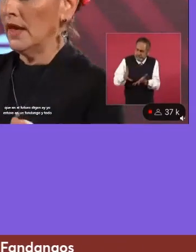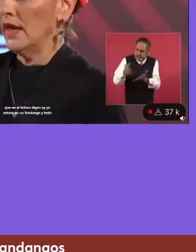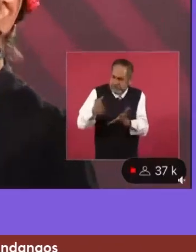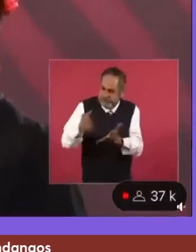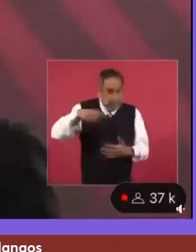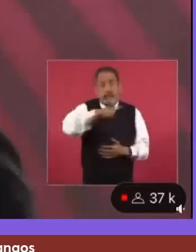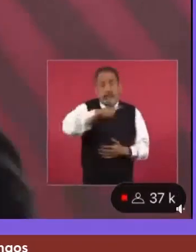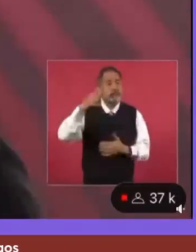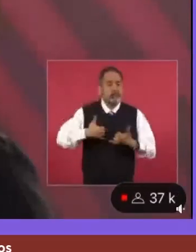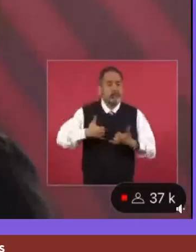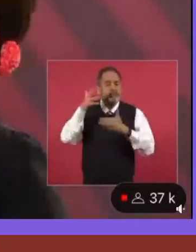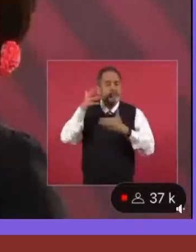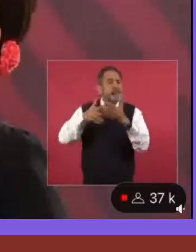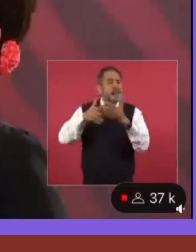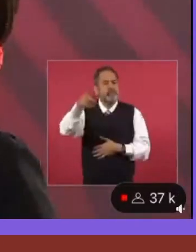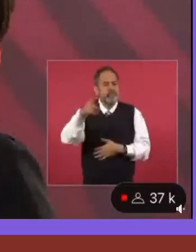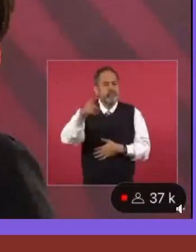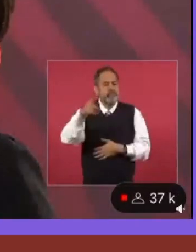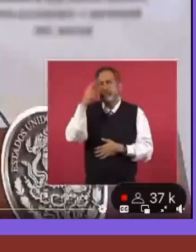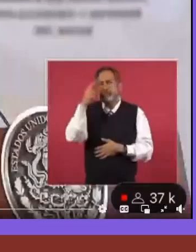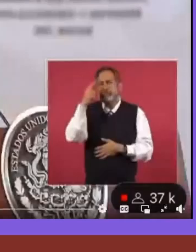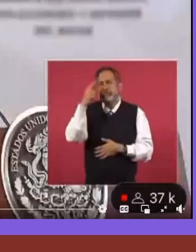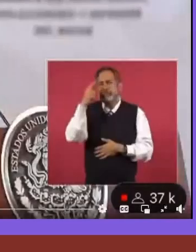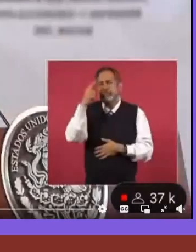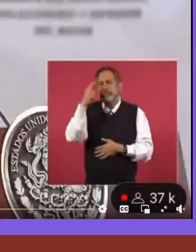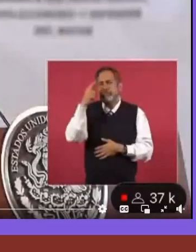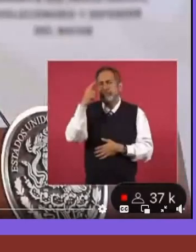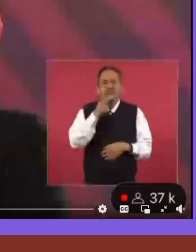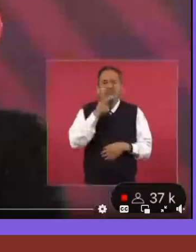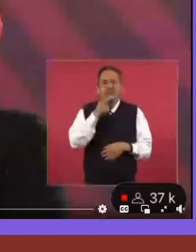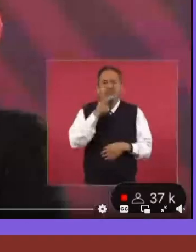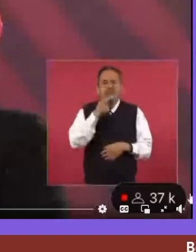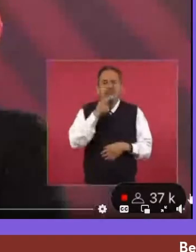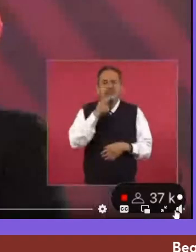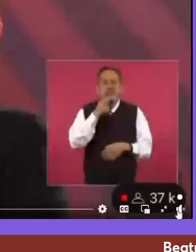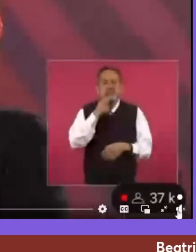lo que ella dijo sobre este tema en particular.